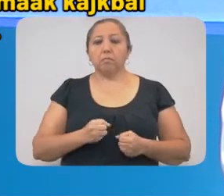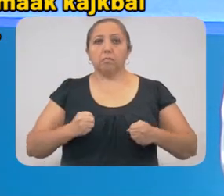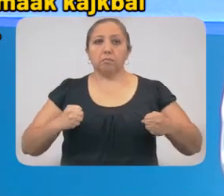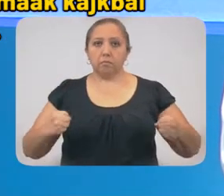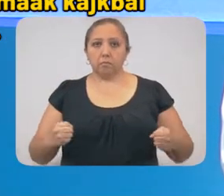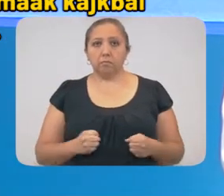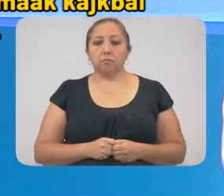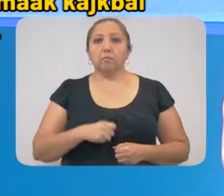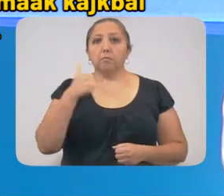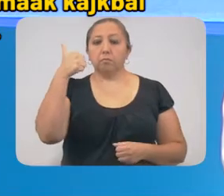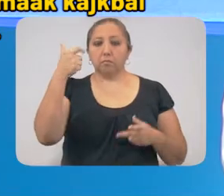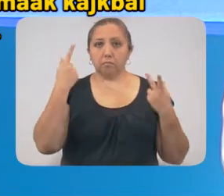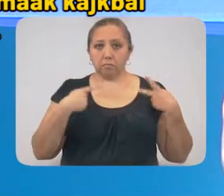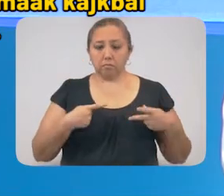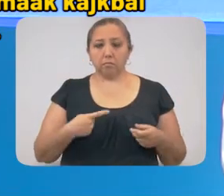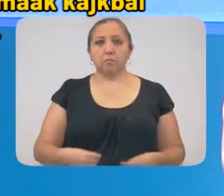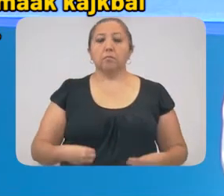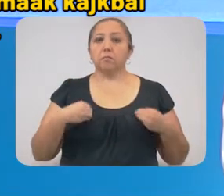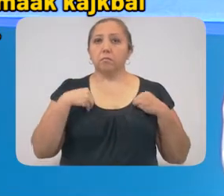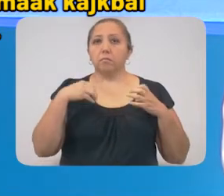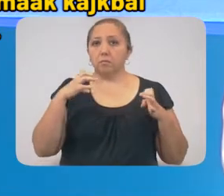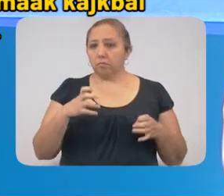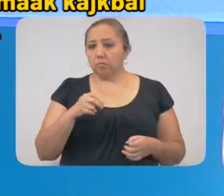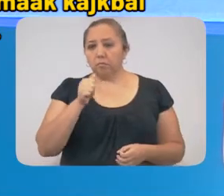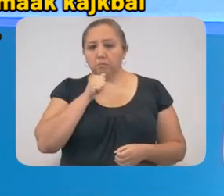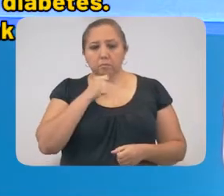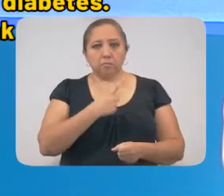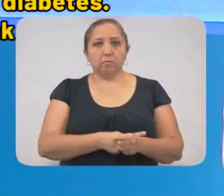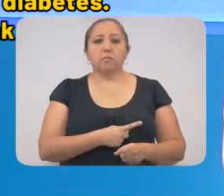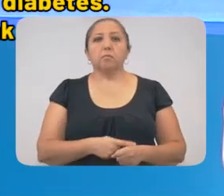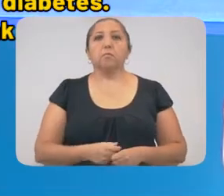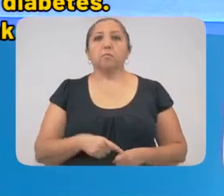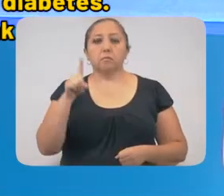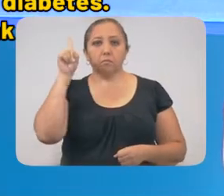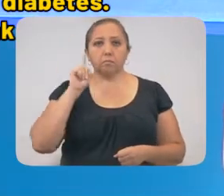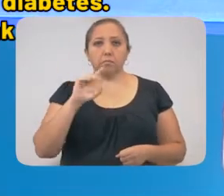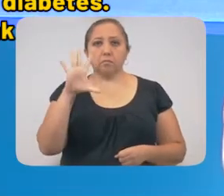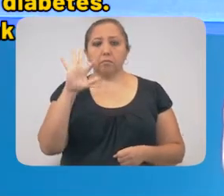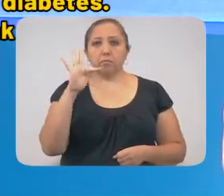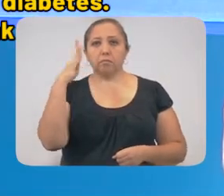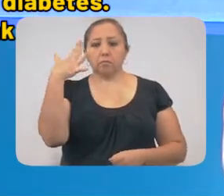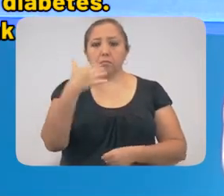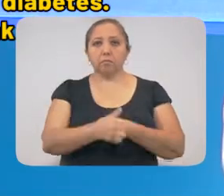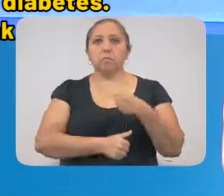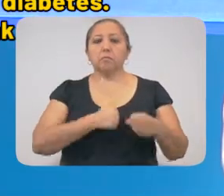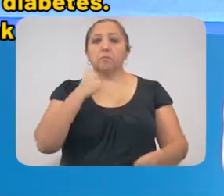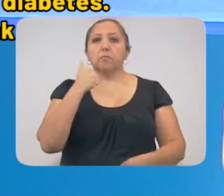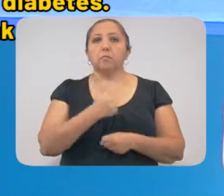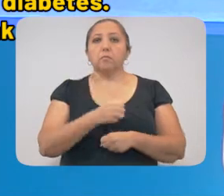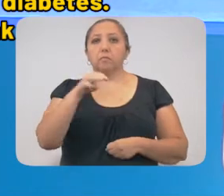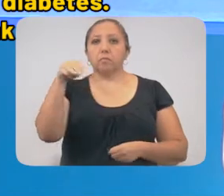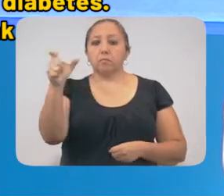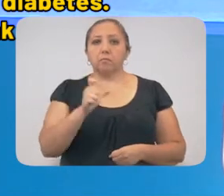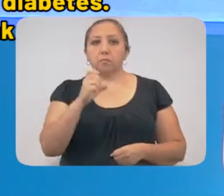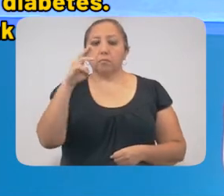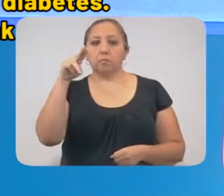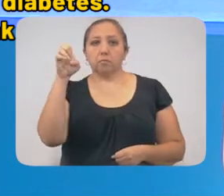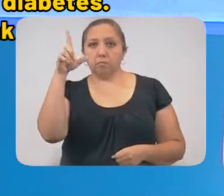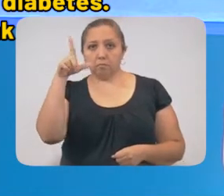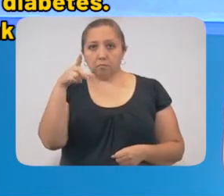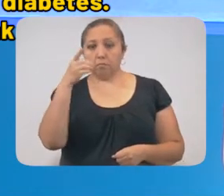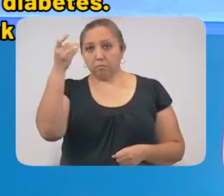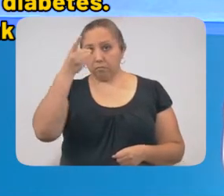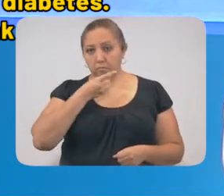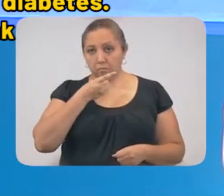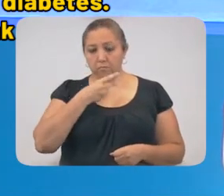obesidad. Las 6 personas que vivían con él están asintomáticas. Mujer de 45 años de edad, de Maxcanú, con diabetes.